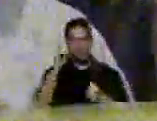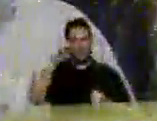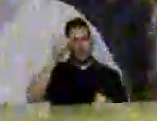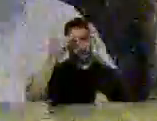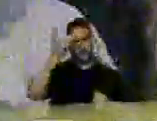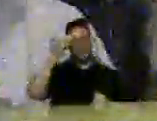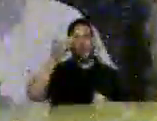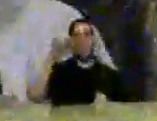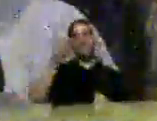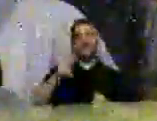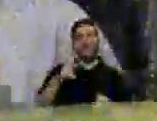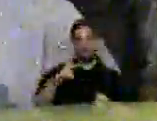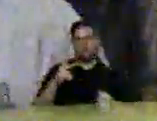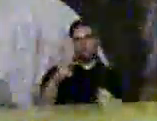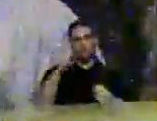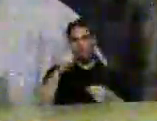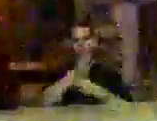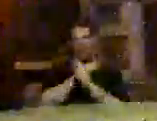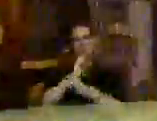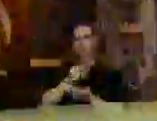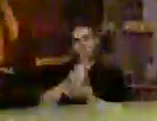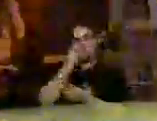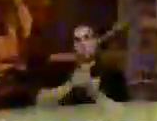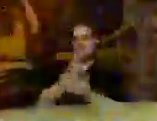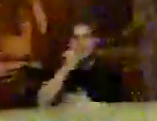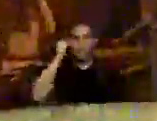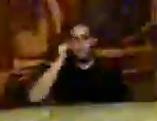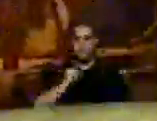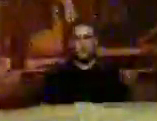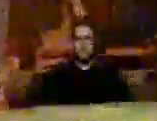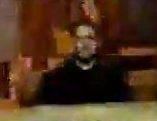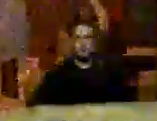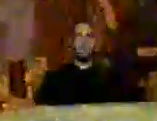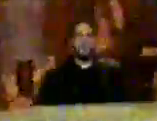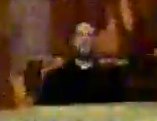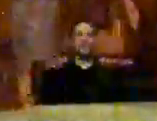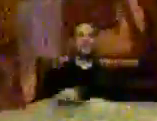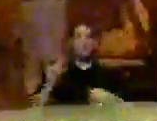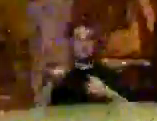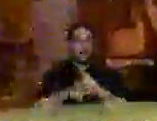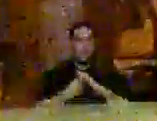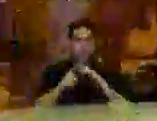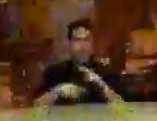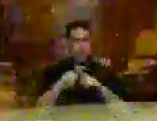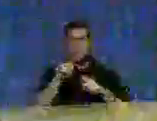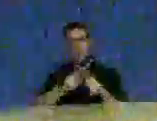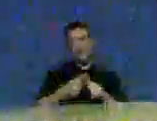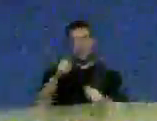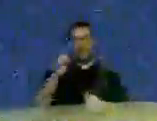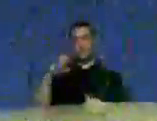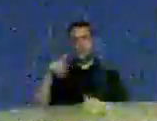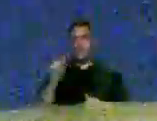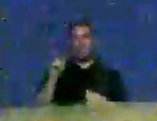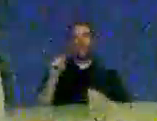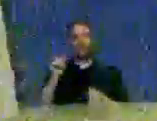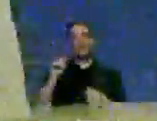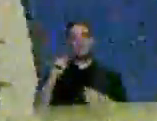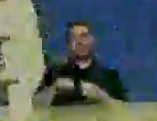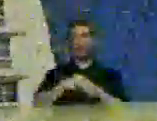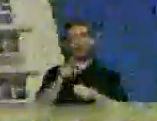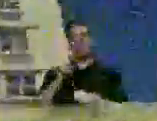incentivos de la ley de estímulo al mercado de propiedades inmuebles entraron en vigor el primer de septiembre de 2010 y se han ido